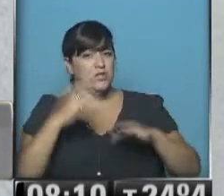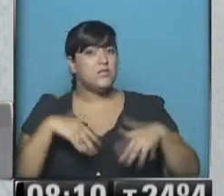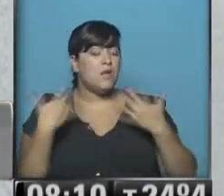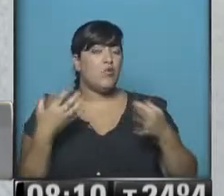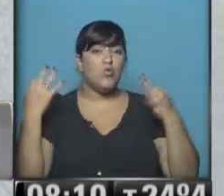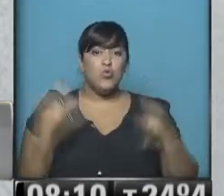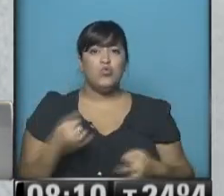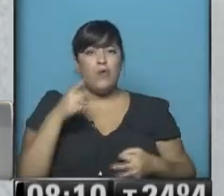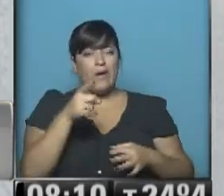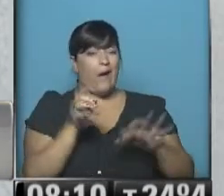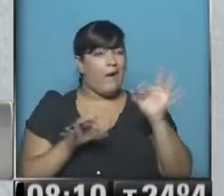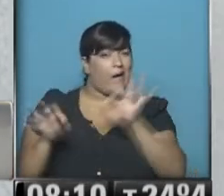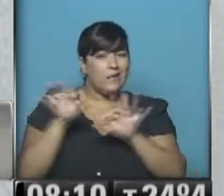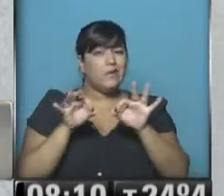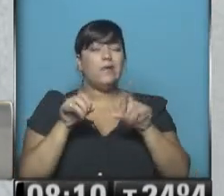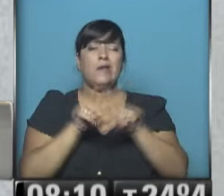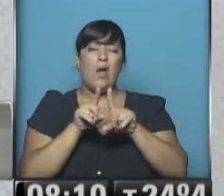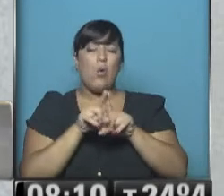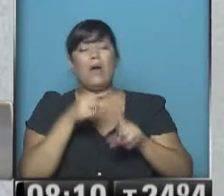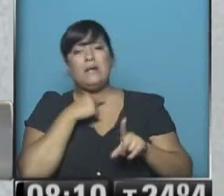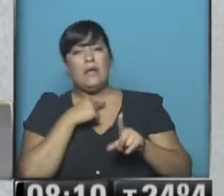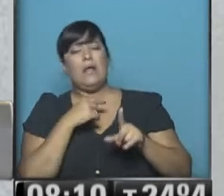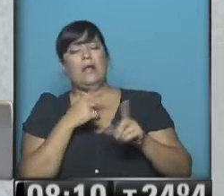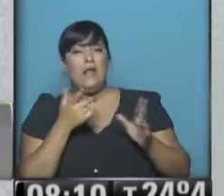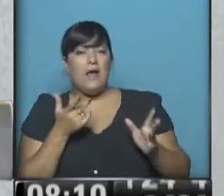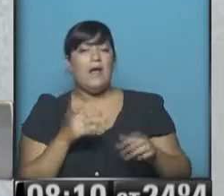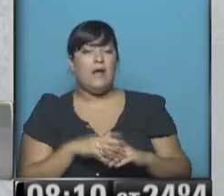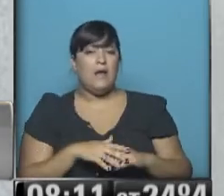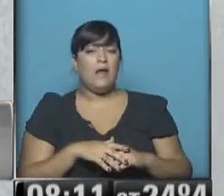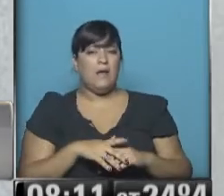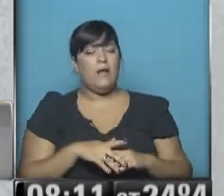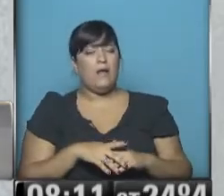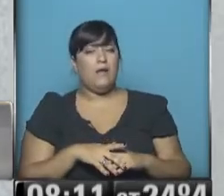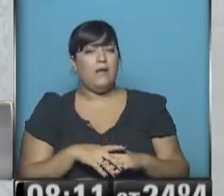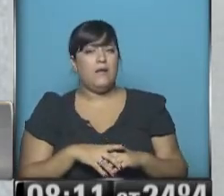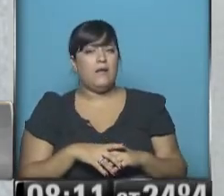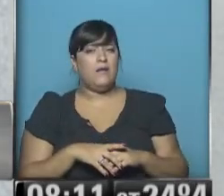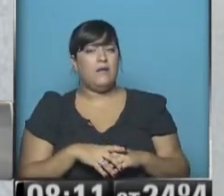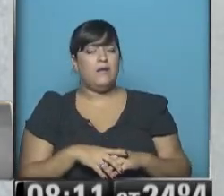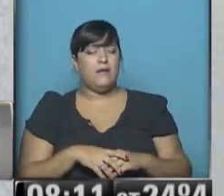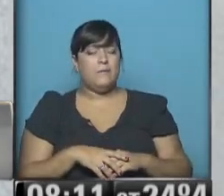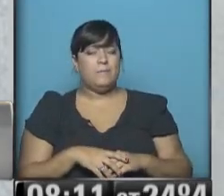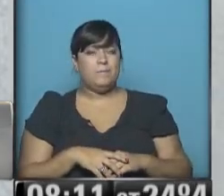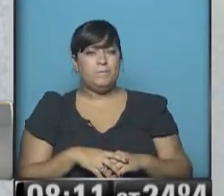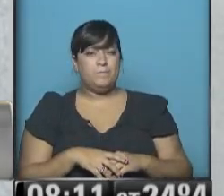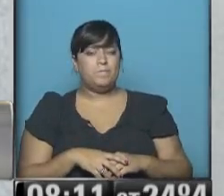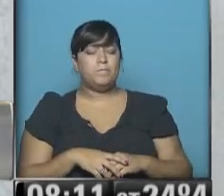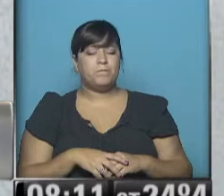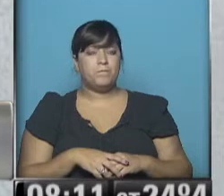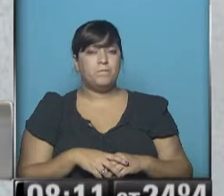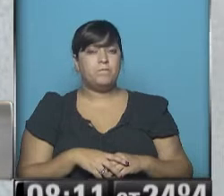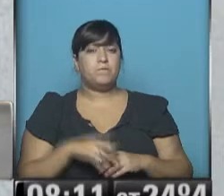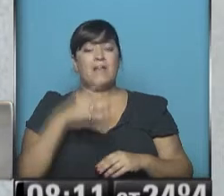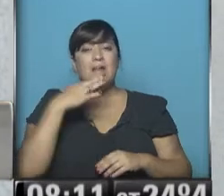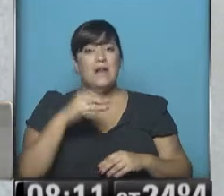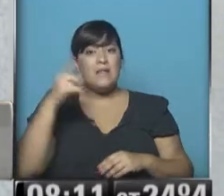ha habido una estrategia para enlodar la posición argentina pero la verdad es que la presidenta ha